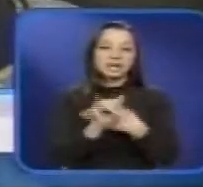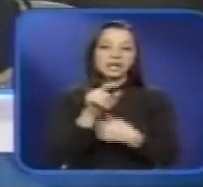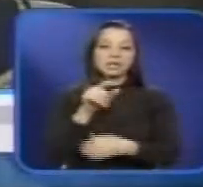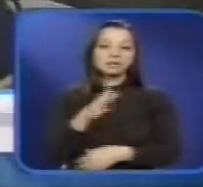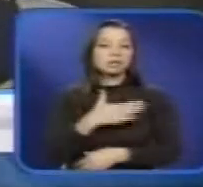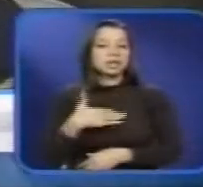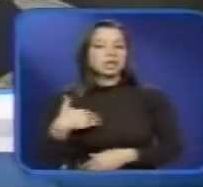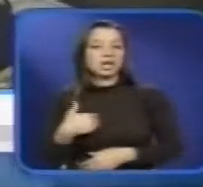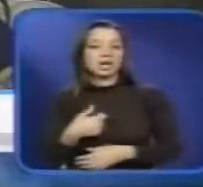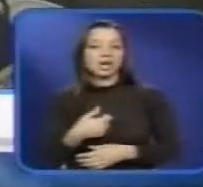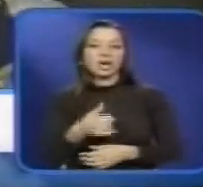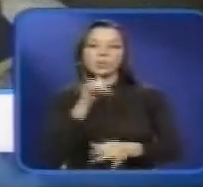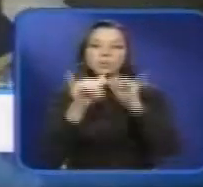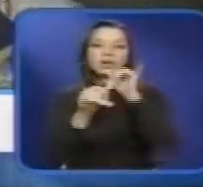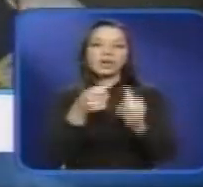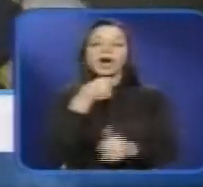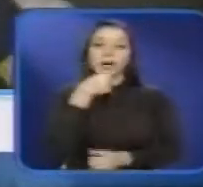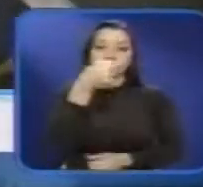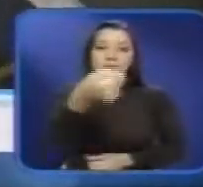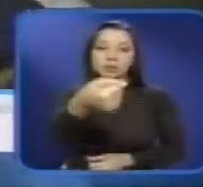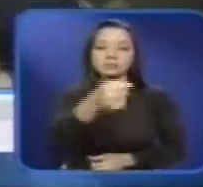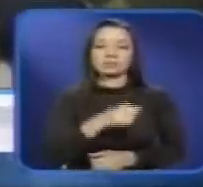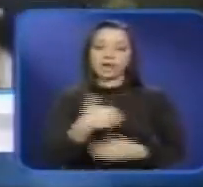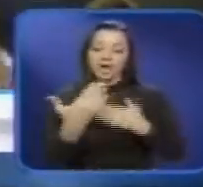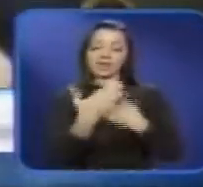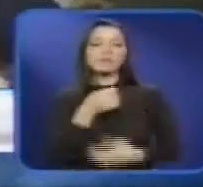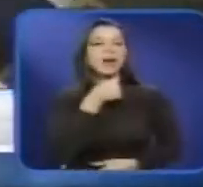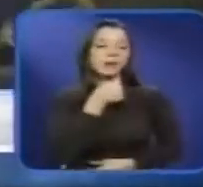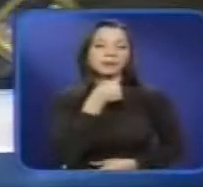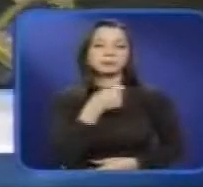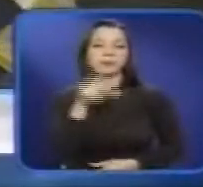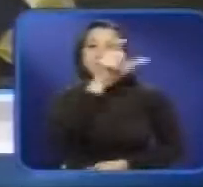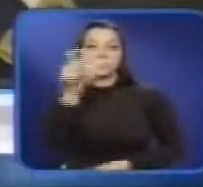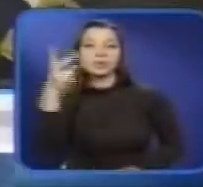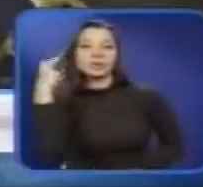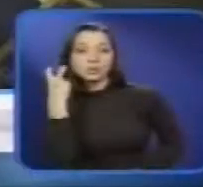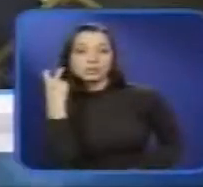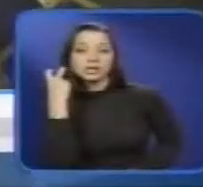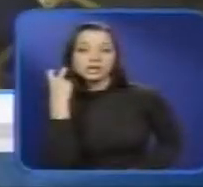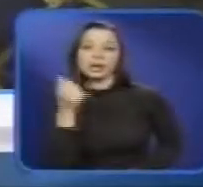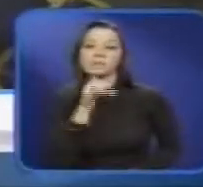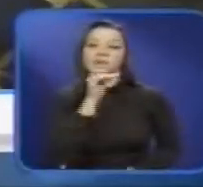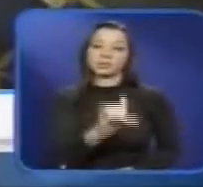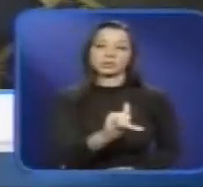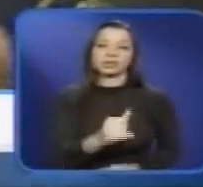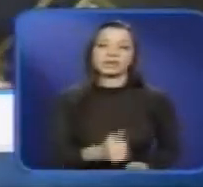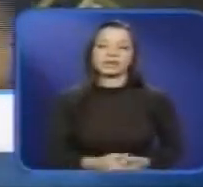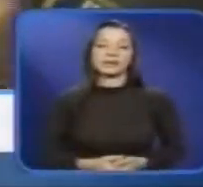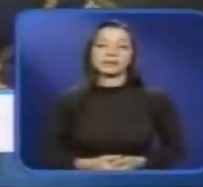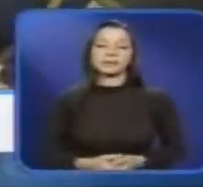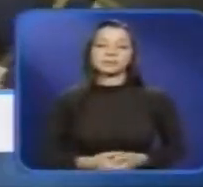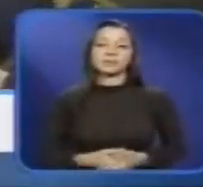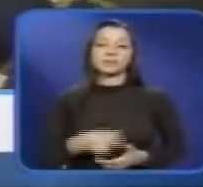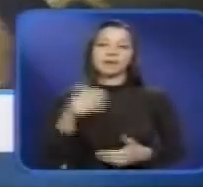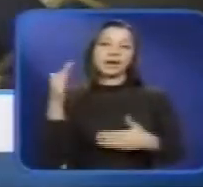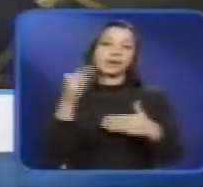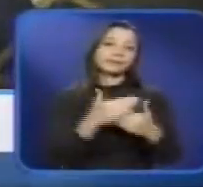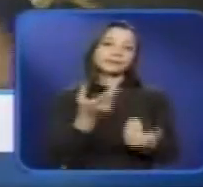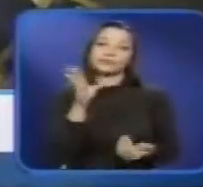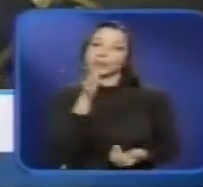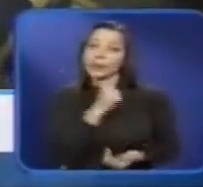tener hacer una denuncia tener un micrófono delante de ustedes para que alguien los escuche para hacer esta denuncia para hacer ese reclamo cada vez son menos